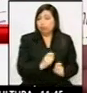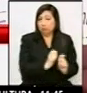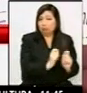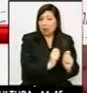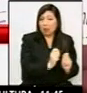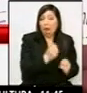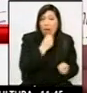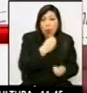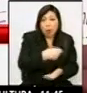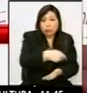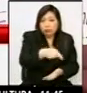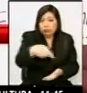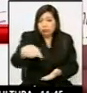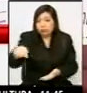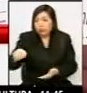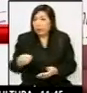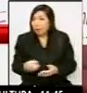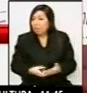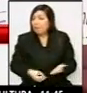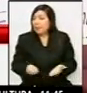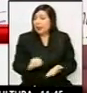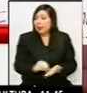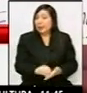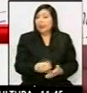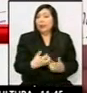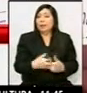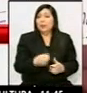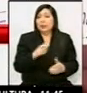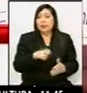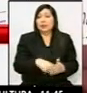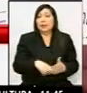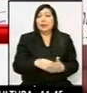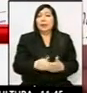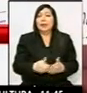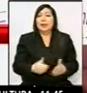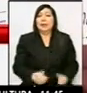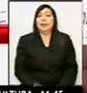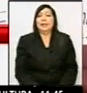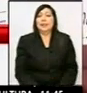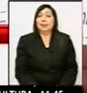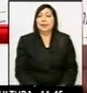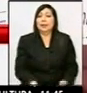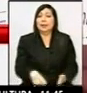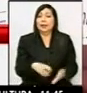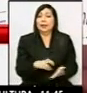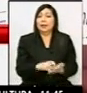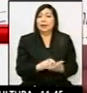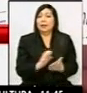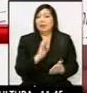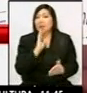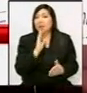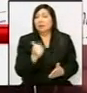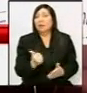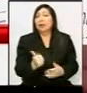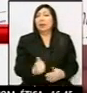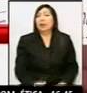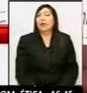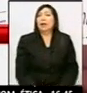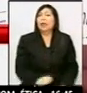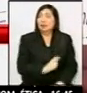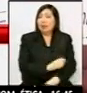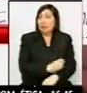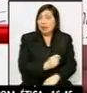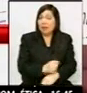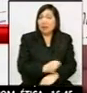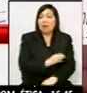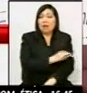de diferente forma, privilegia a empresas mineras antes que a la población. Le hablo de Tal, de Tacna, de